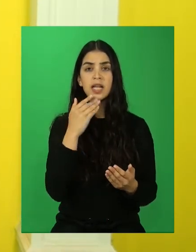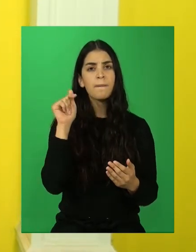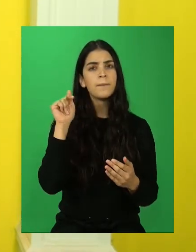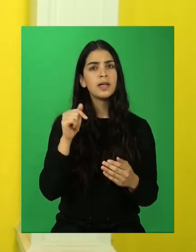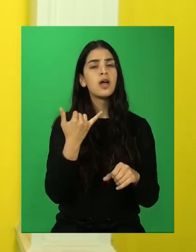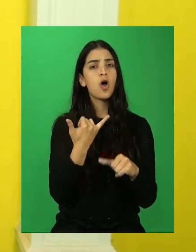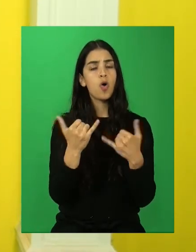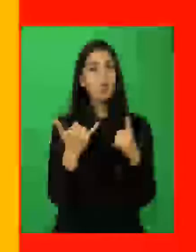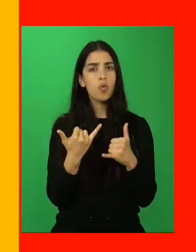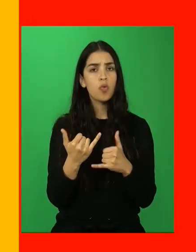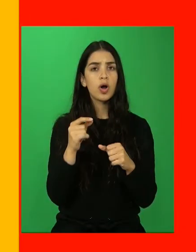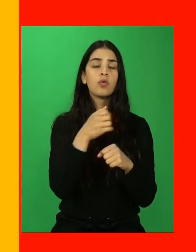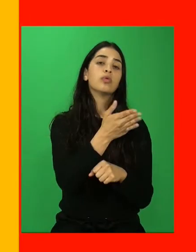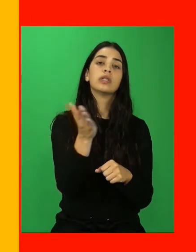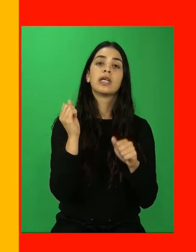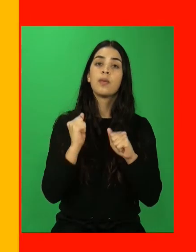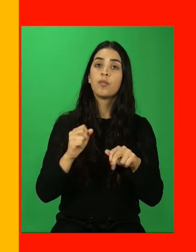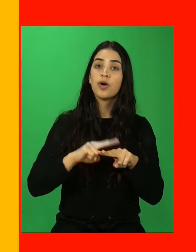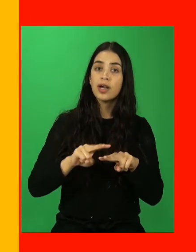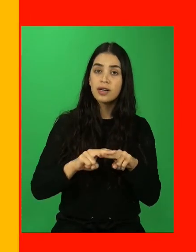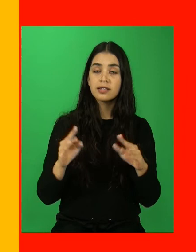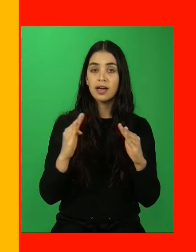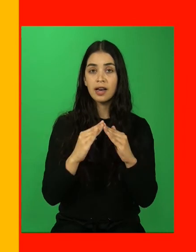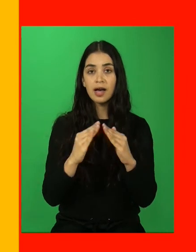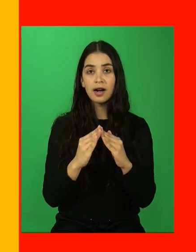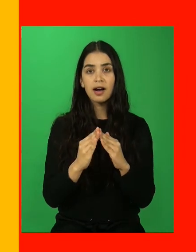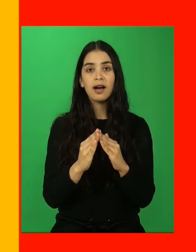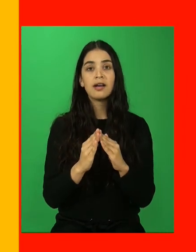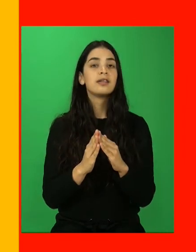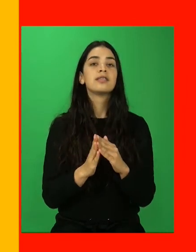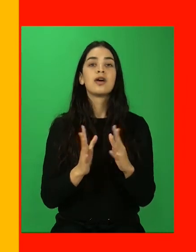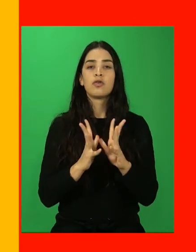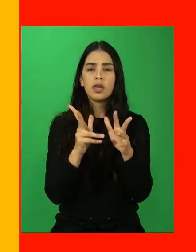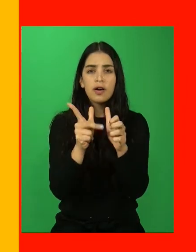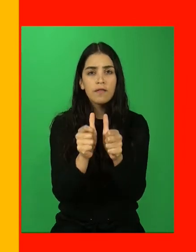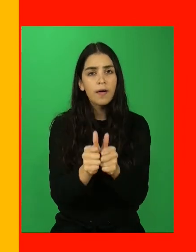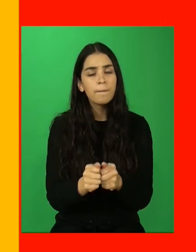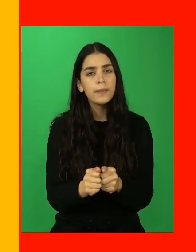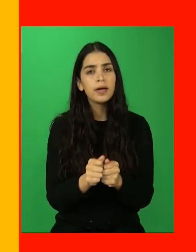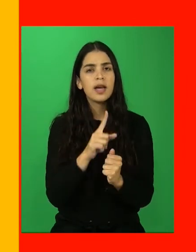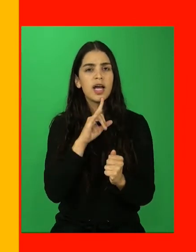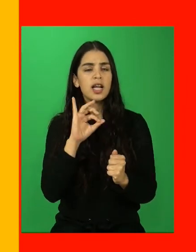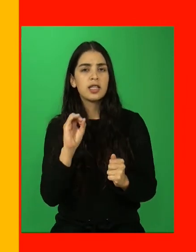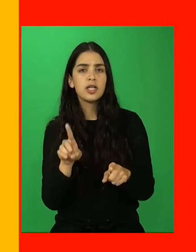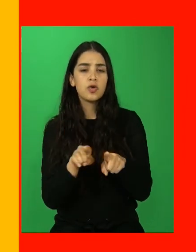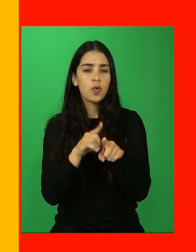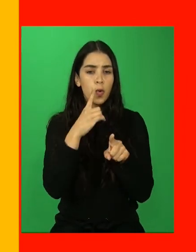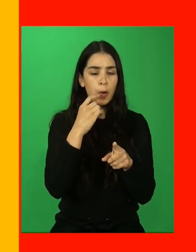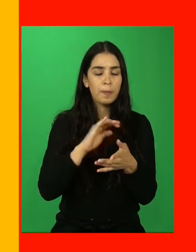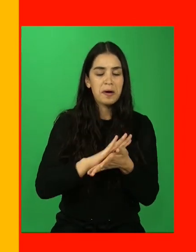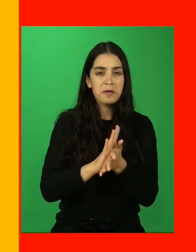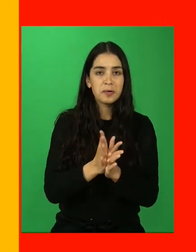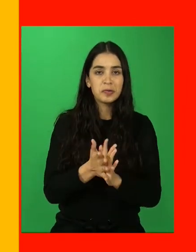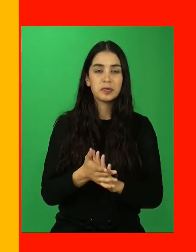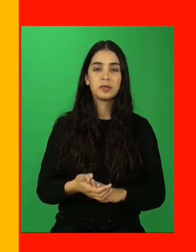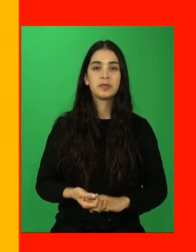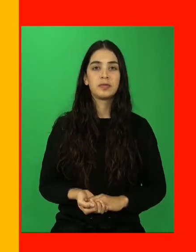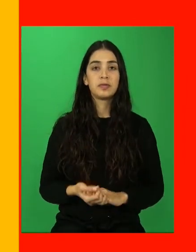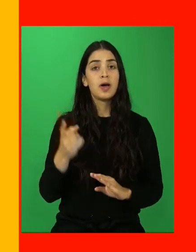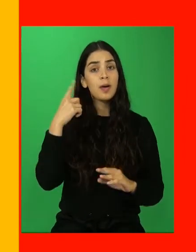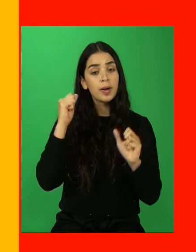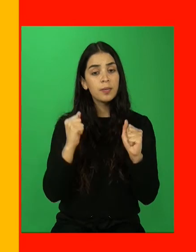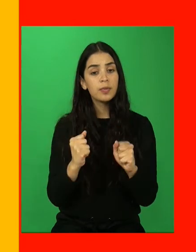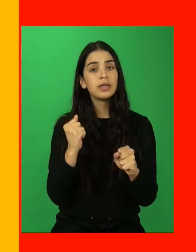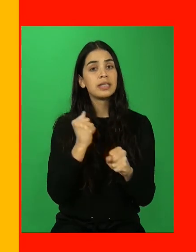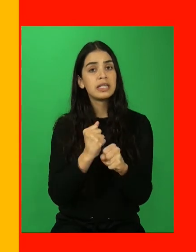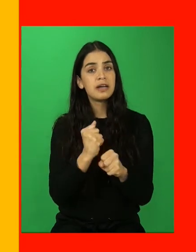juego donde ustedes pueden participar con sus hermanos, padres, tíos, o incluso para poder trabajar con